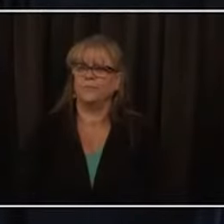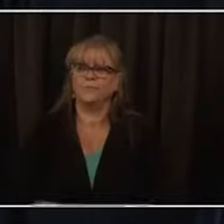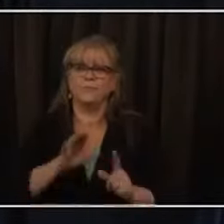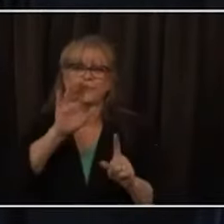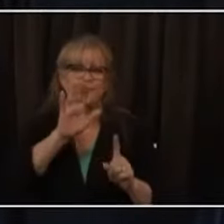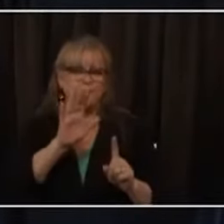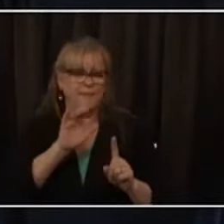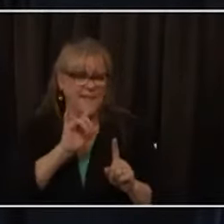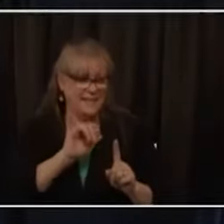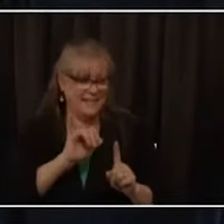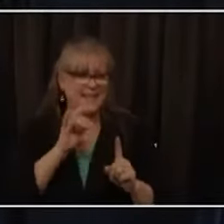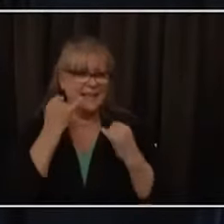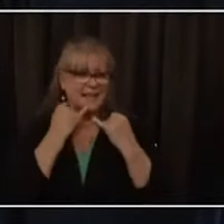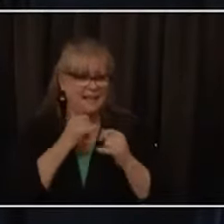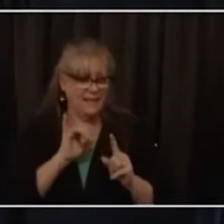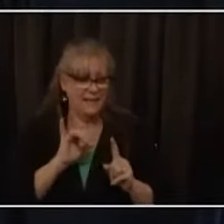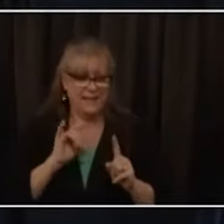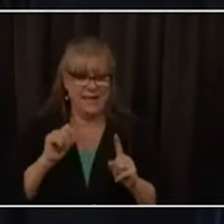organizaciones